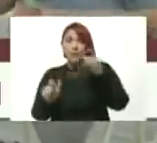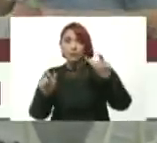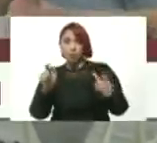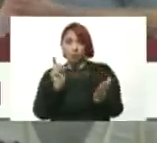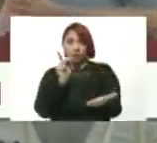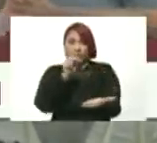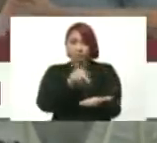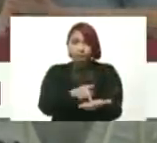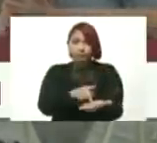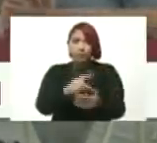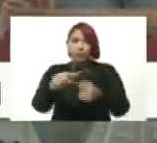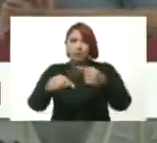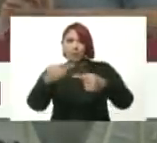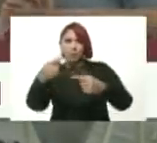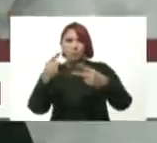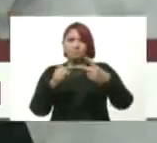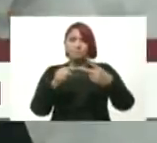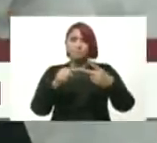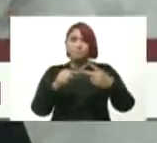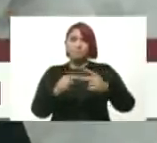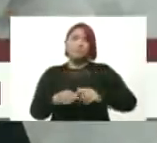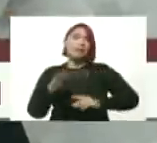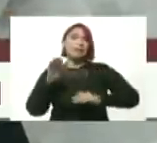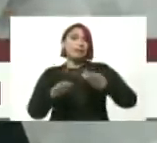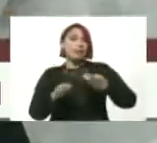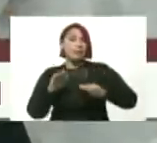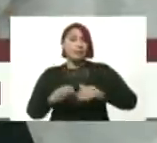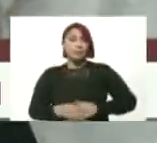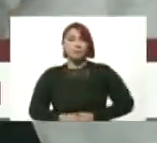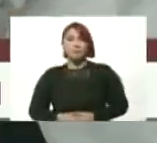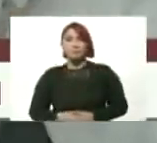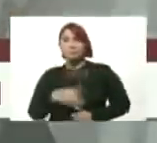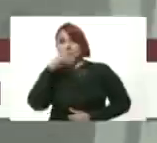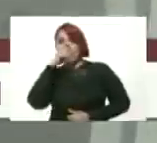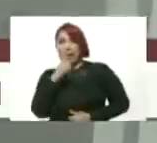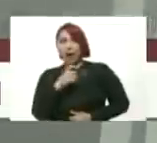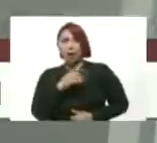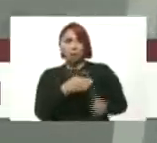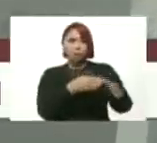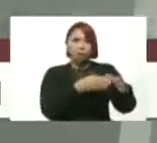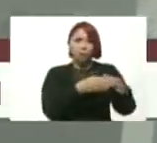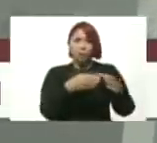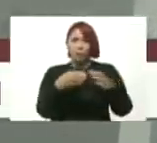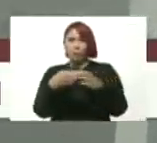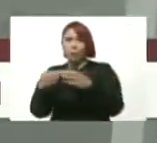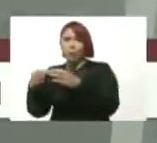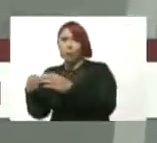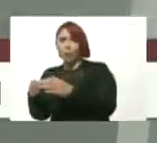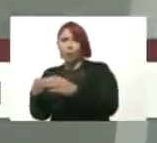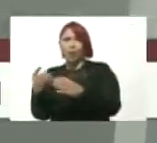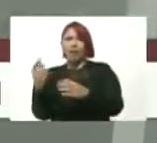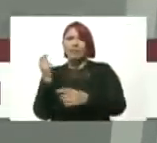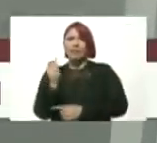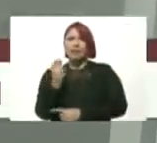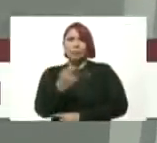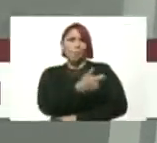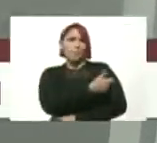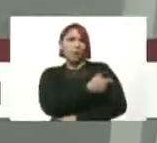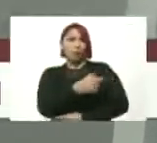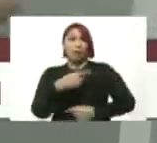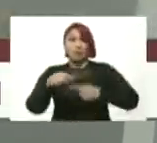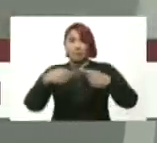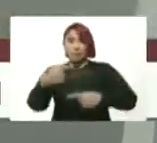luego dependiendo de su edad se distribuye entre el tipo de vacuna después que sea vacunas